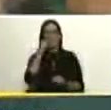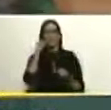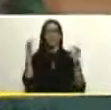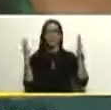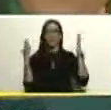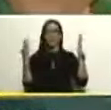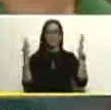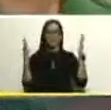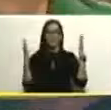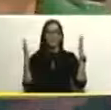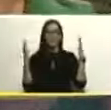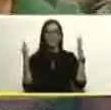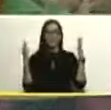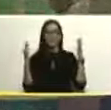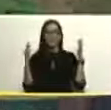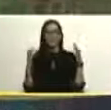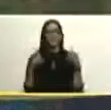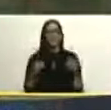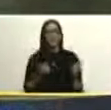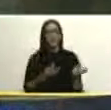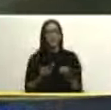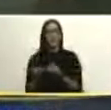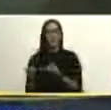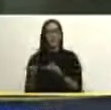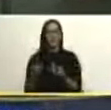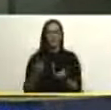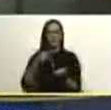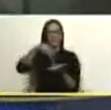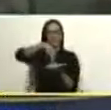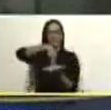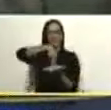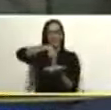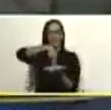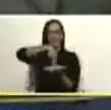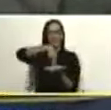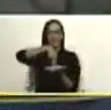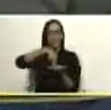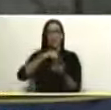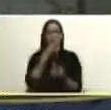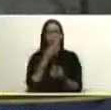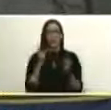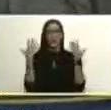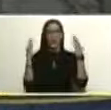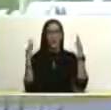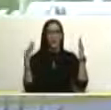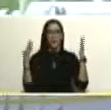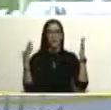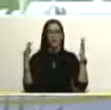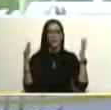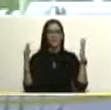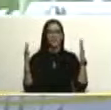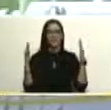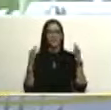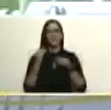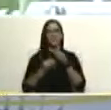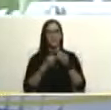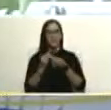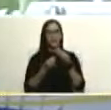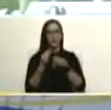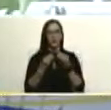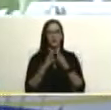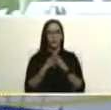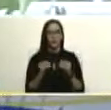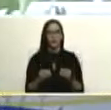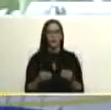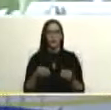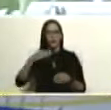están presentes, están invitados, ¿verdad? Pónganse de pie. Con su Mira, sudor. Un buen aplauso, vale. Ellos fueron los que hicieron todo. Los